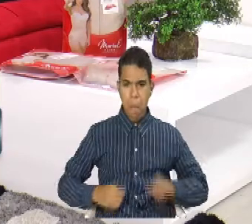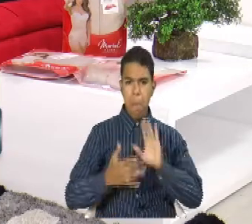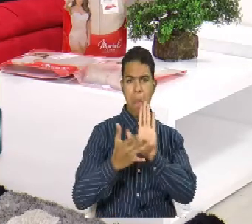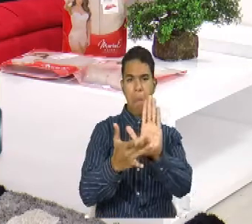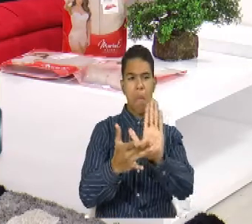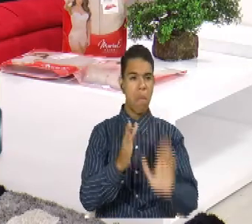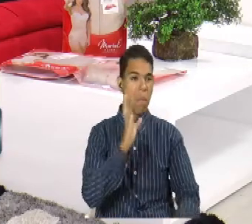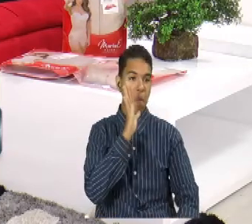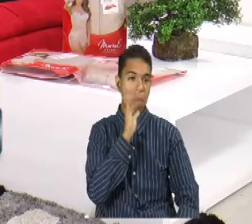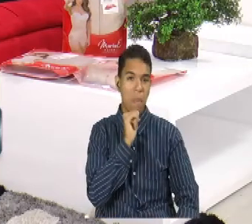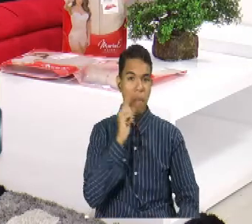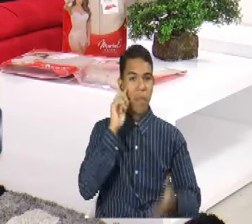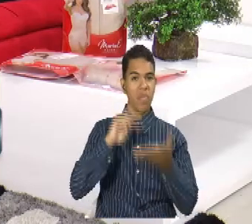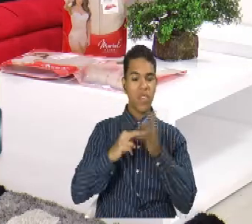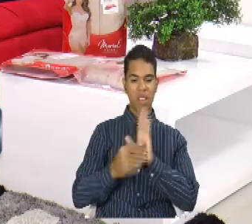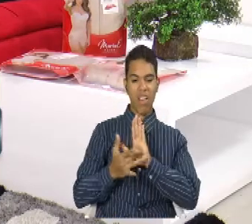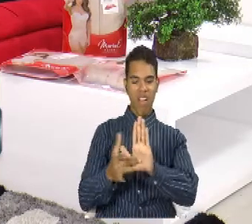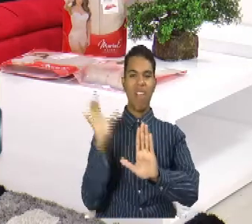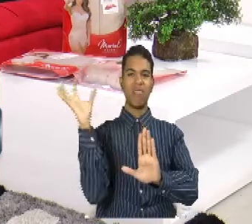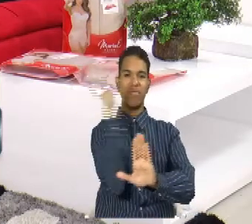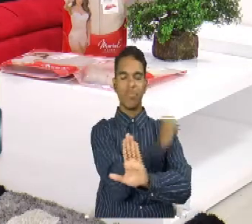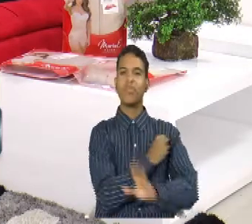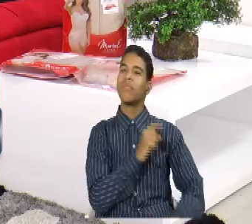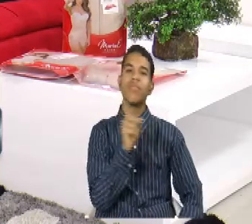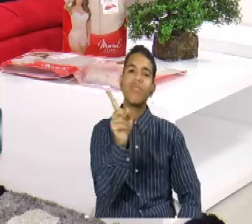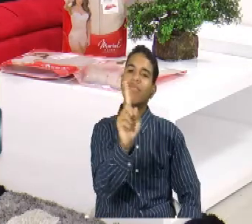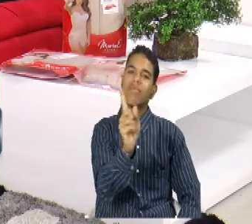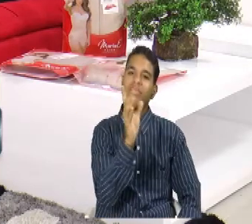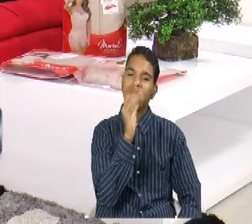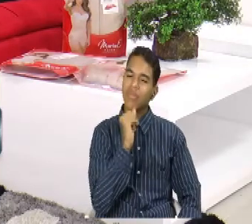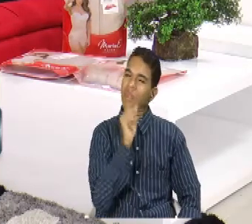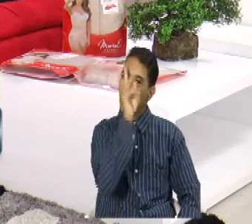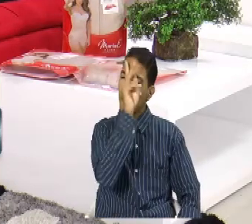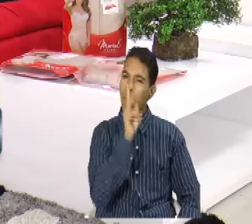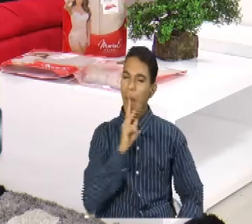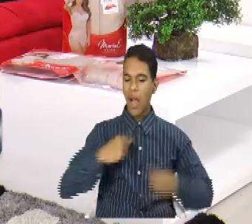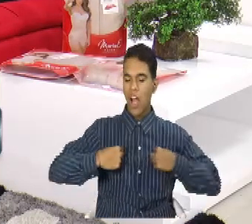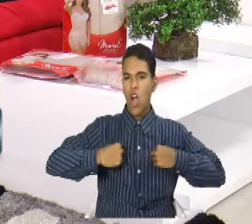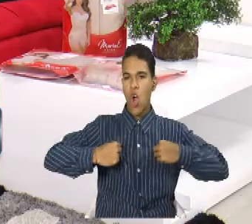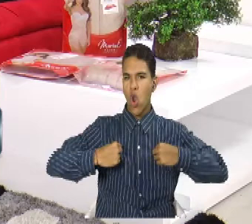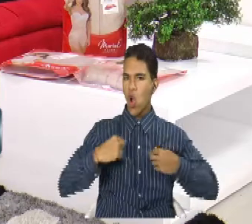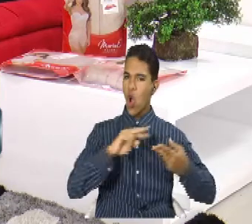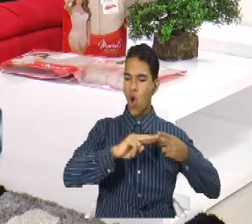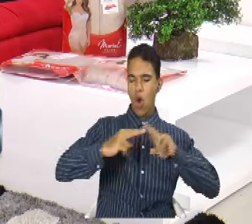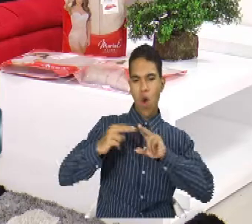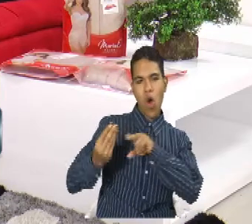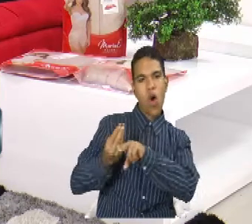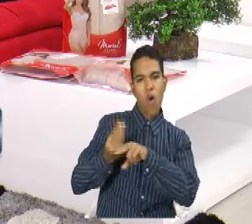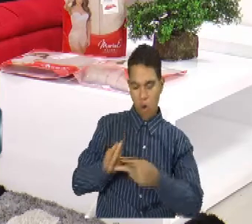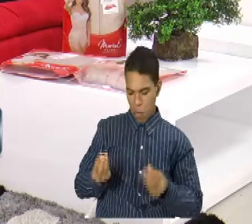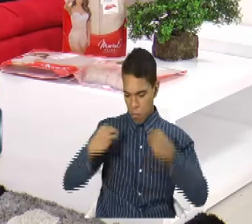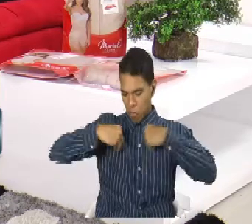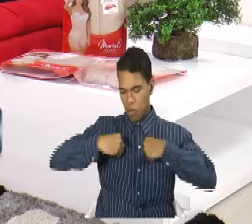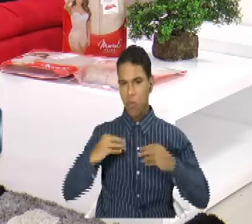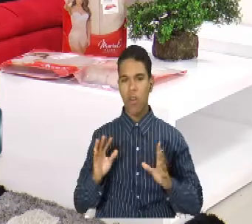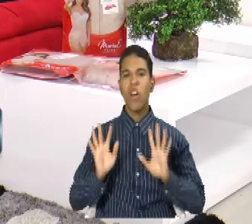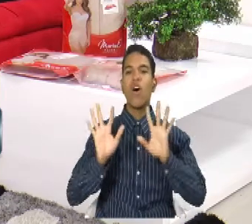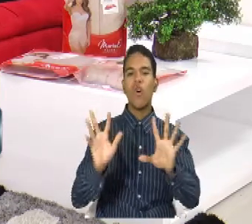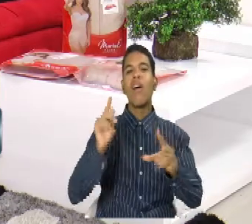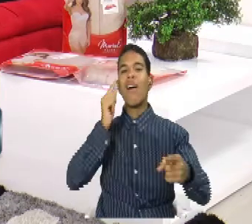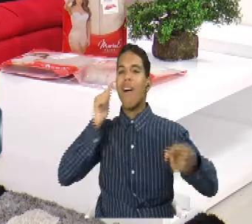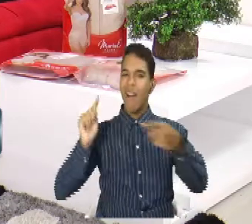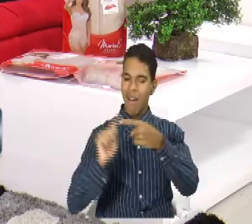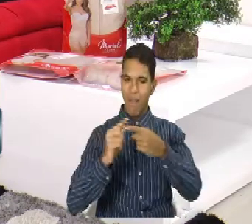bien, hace parte de mí, es como una prenda más en mi vestir. Entonces eso es lo que se busca a la hora de uno ofrecer una faja.